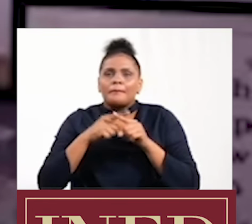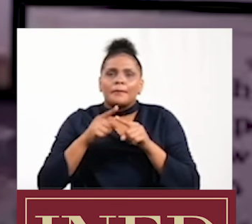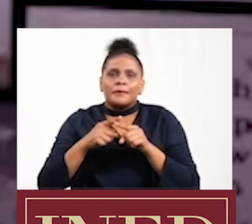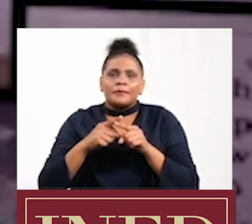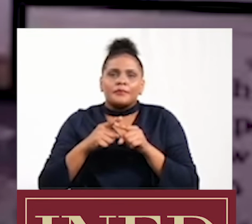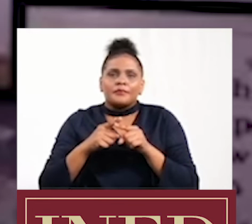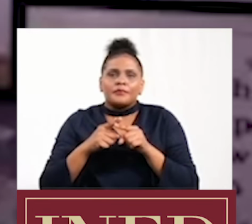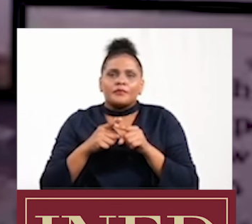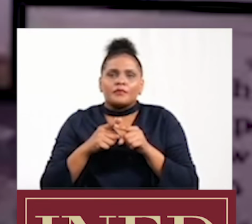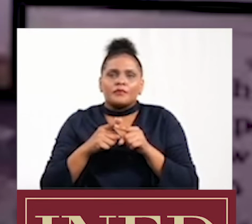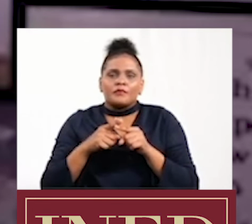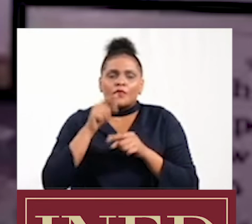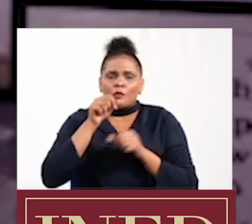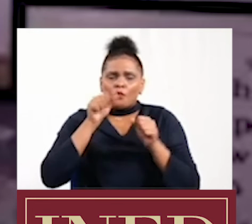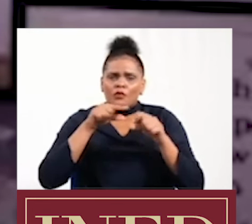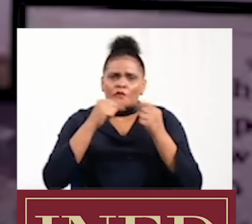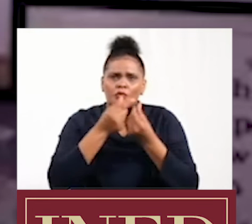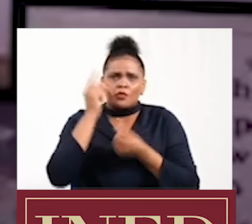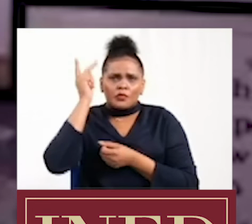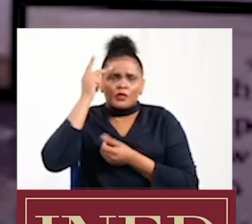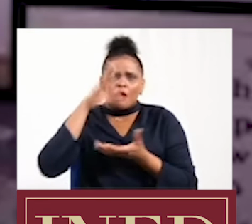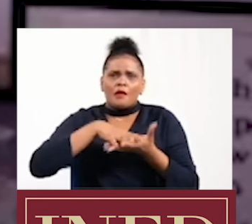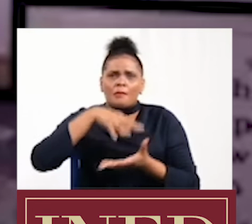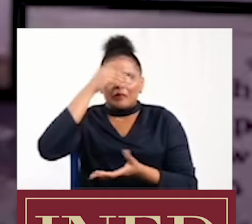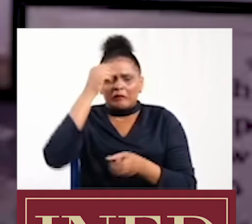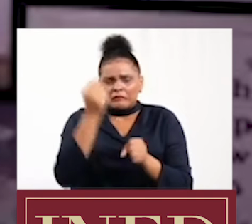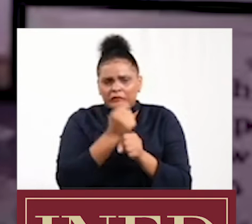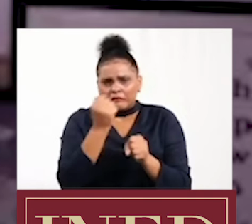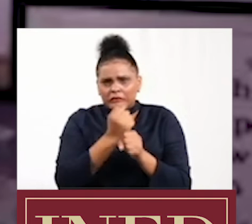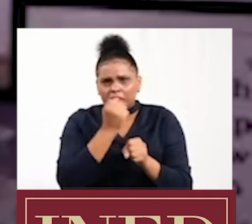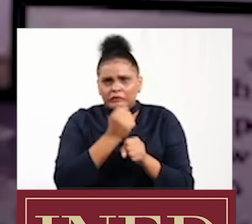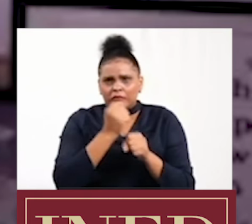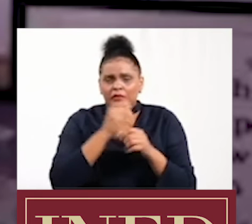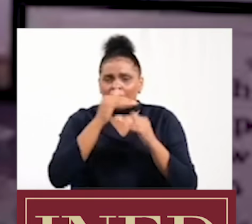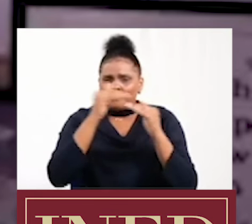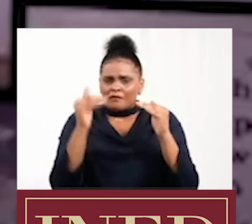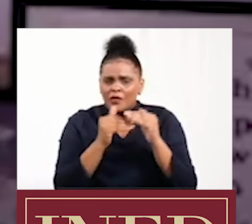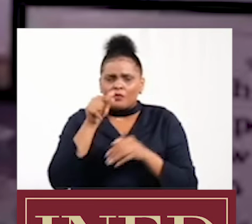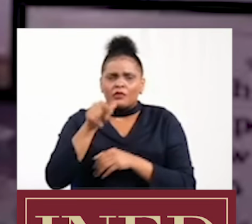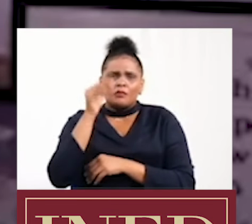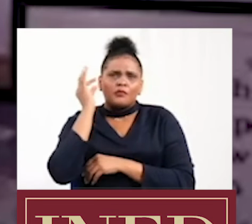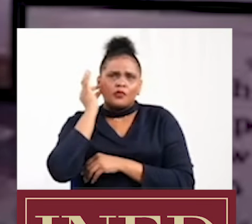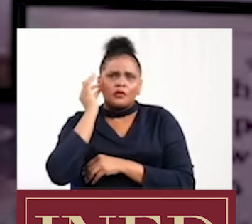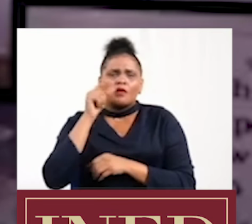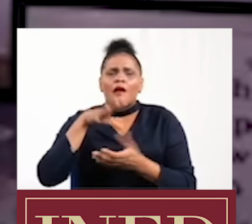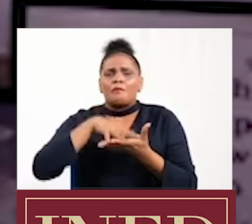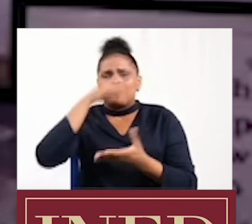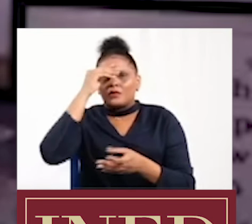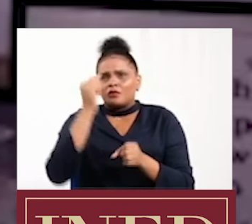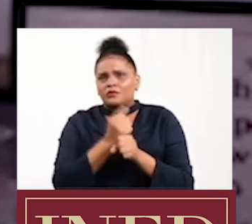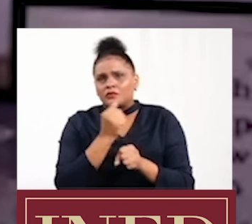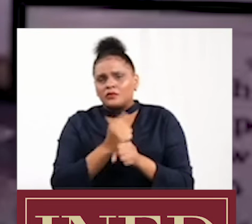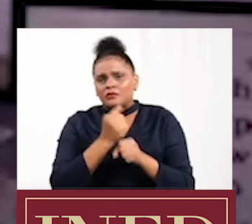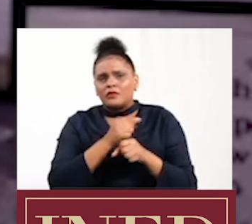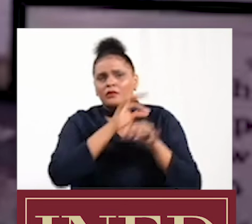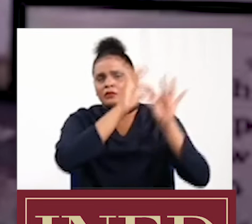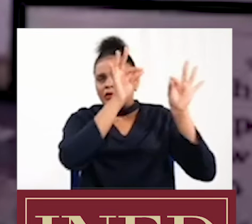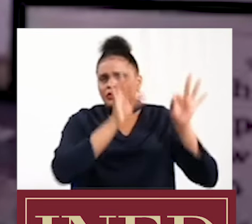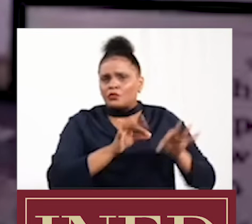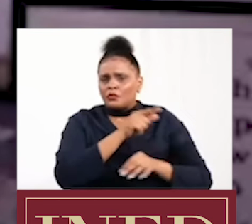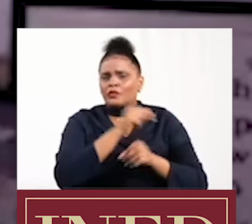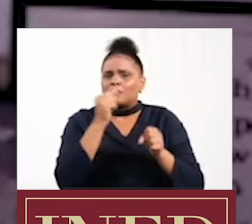también de acompañamiento para que los partidos políticos aprendan a trabajar los liderazgos de las mujeres aprendan a transformar sus estructuras